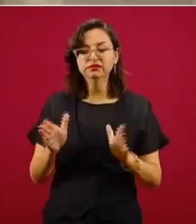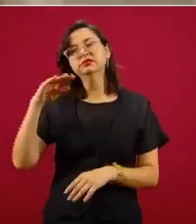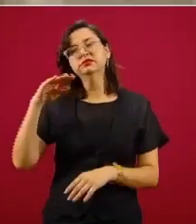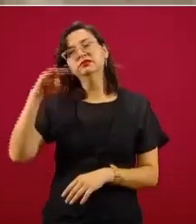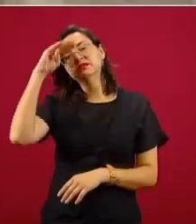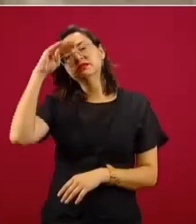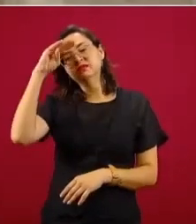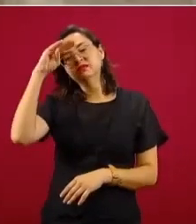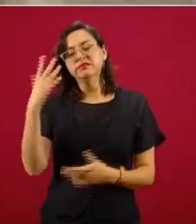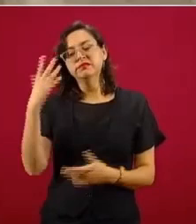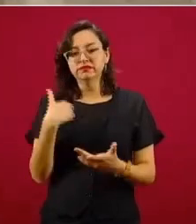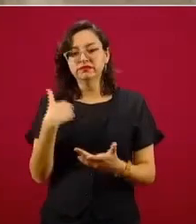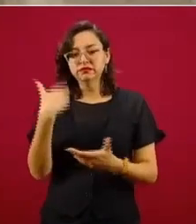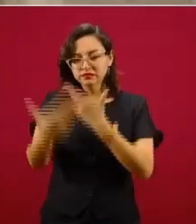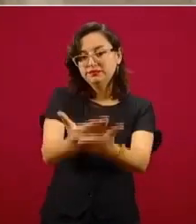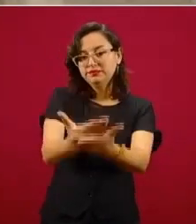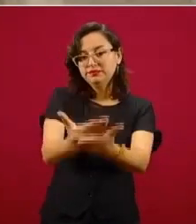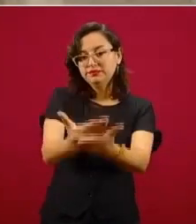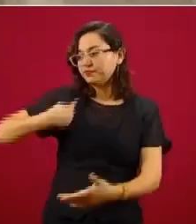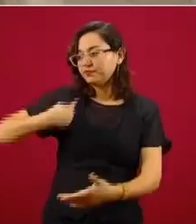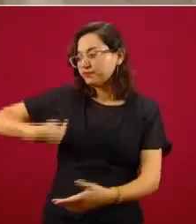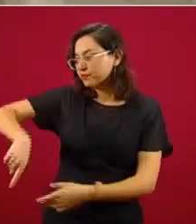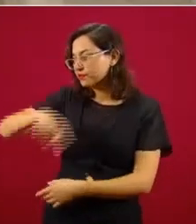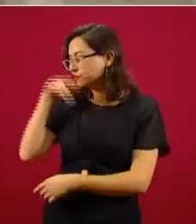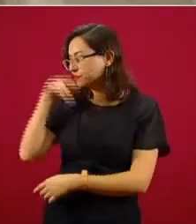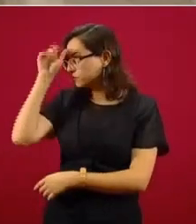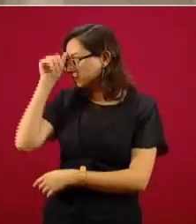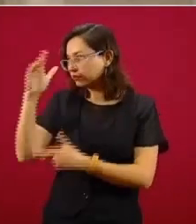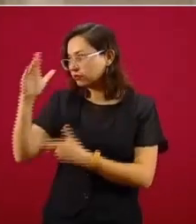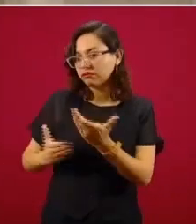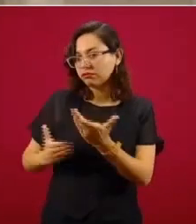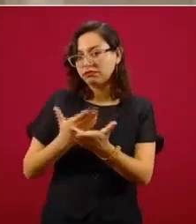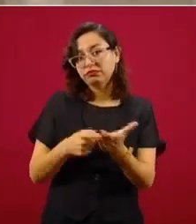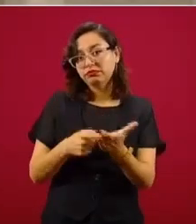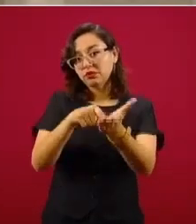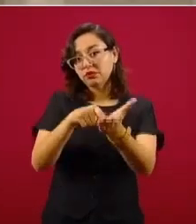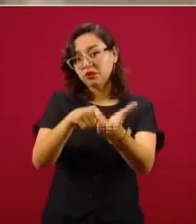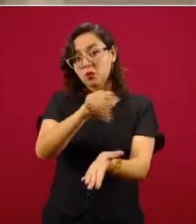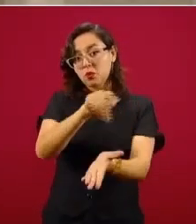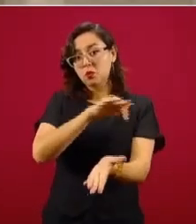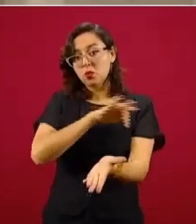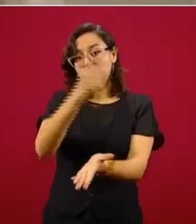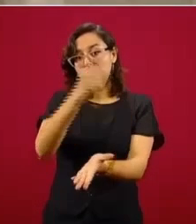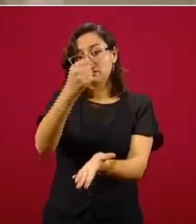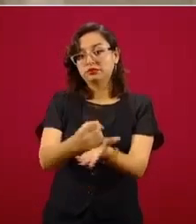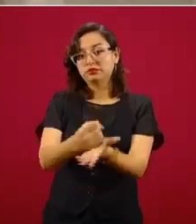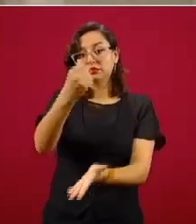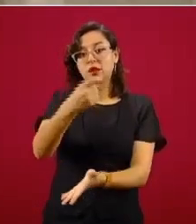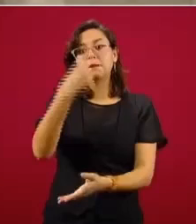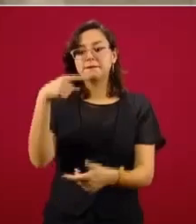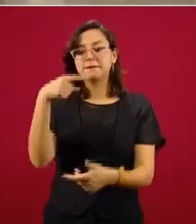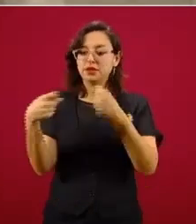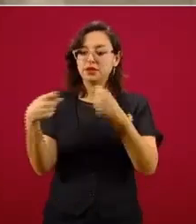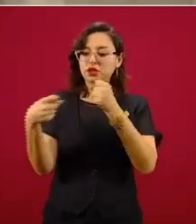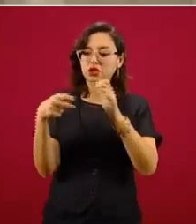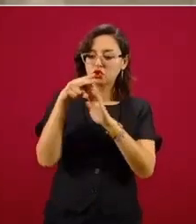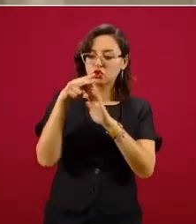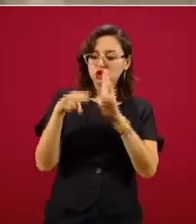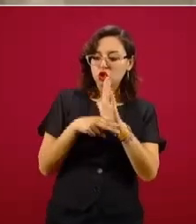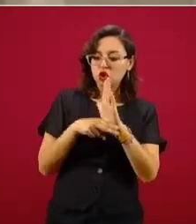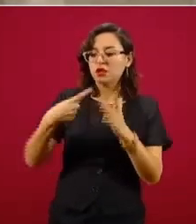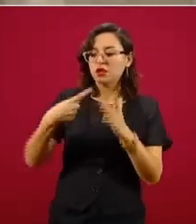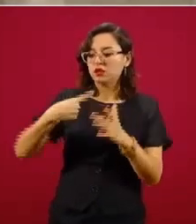analizar o a estudiar esta propuesta de consenso que estamos preparando con la finalidad de que podamos hacer una norma de los medios para los